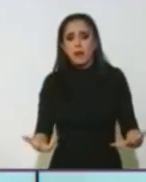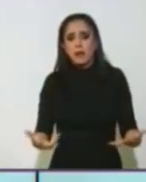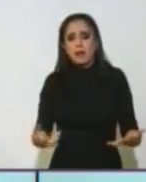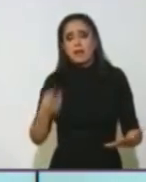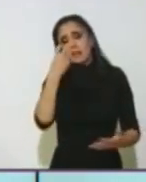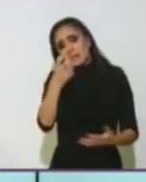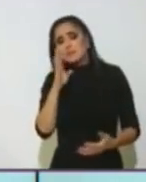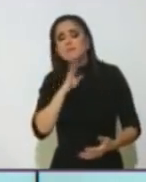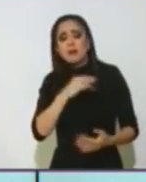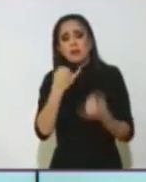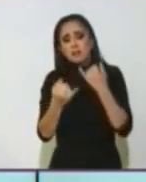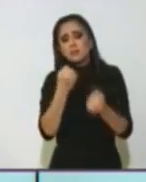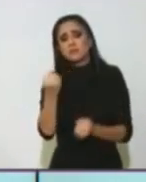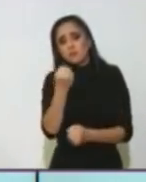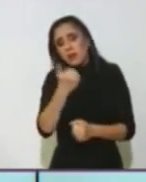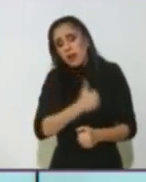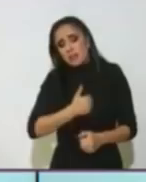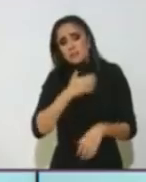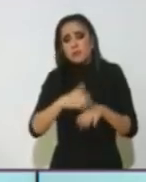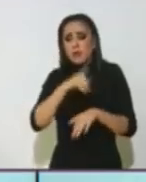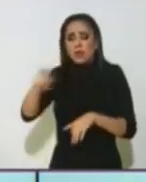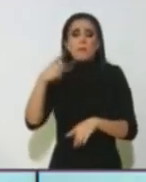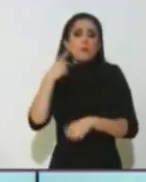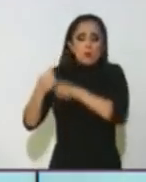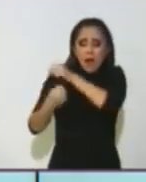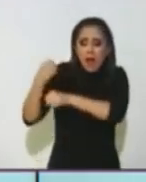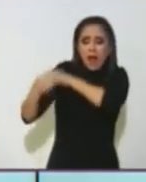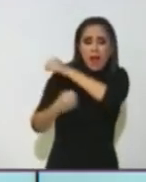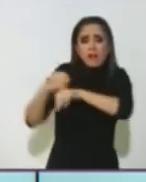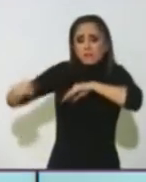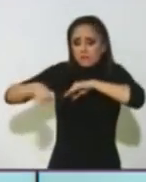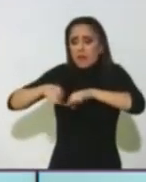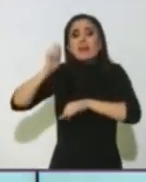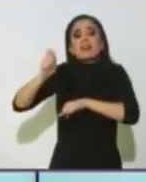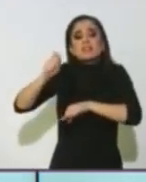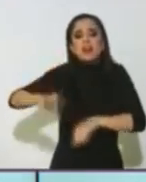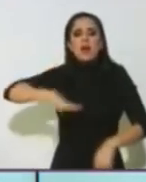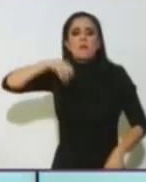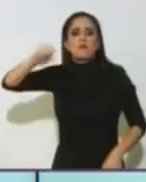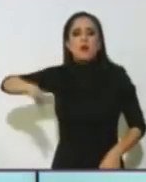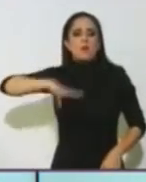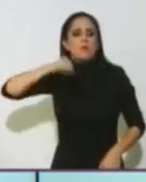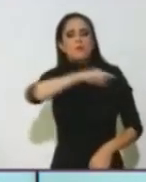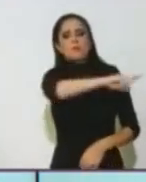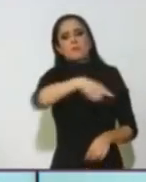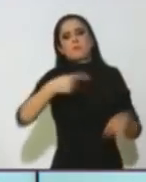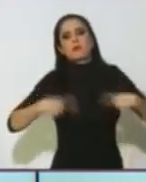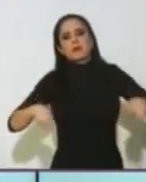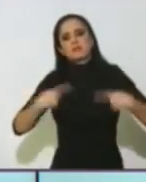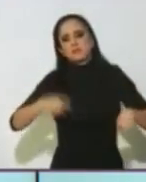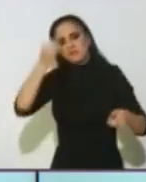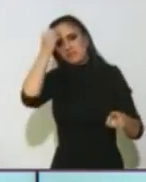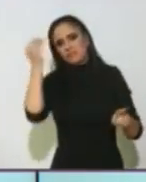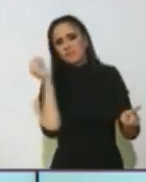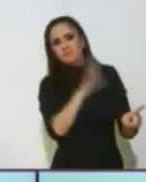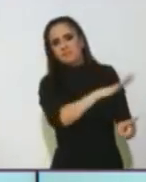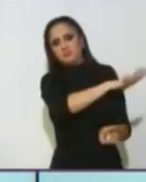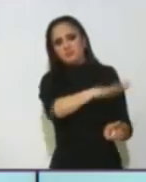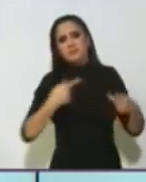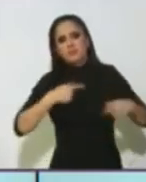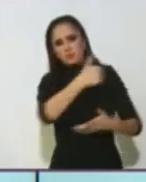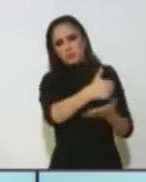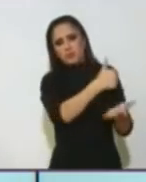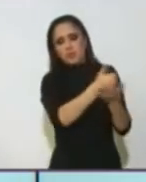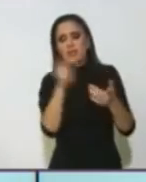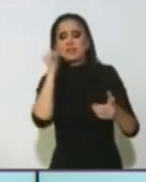único que se han dedicado durante tantos años es abusar de la ciudadanía hacer y estar